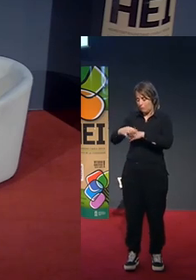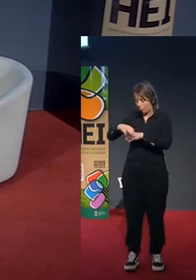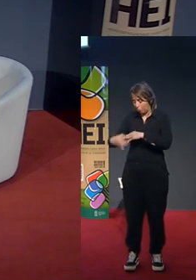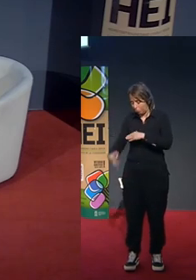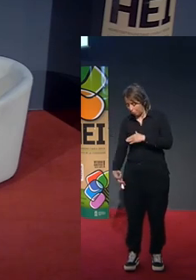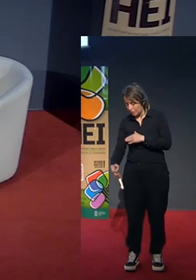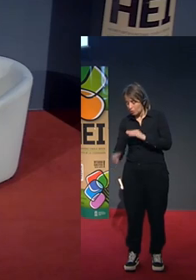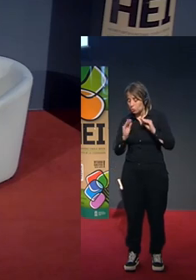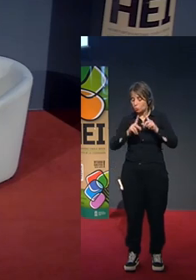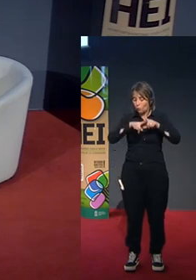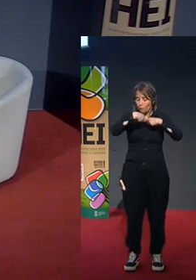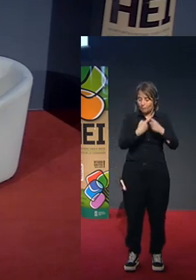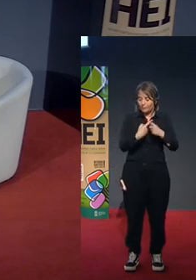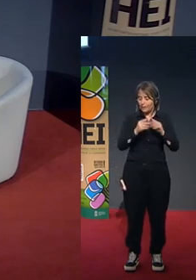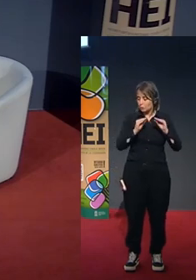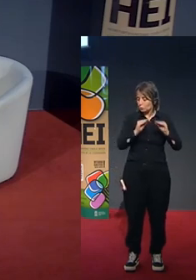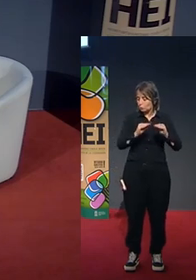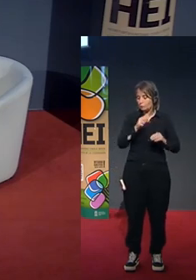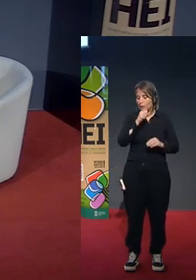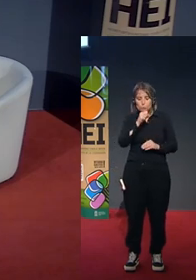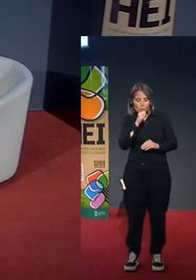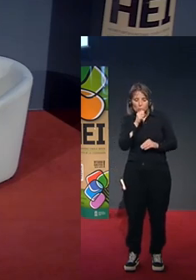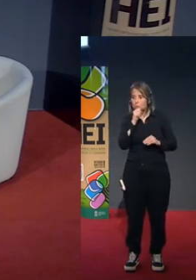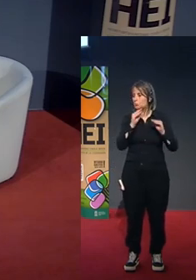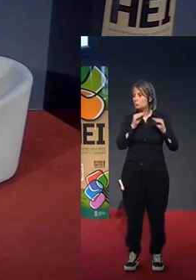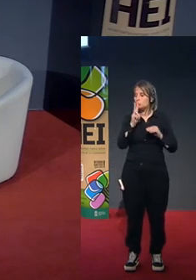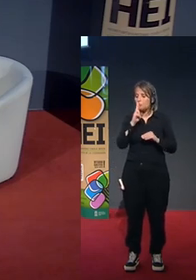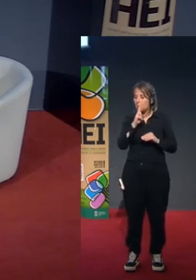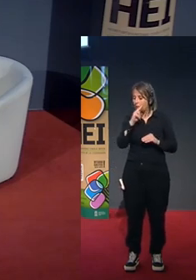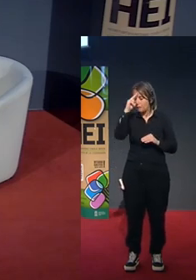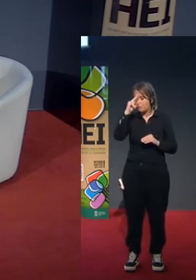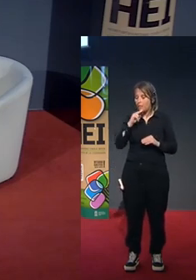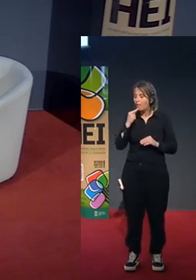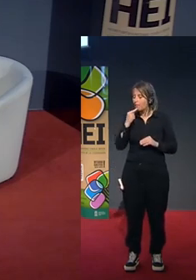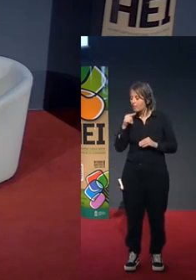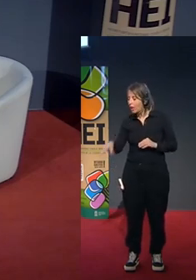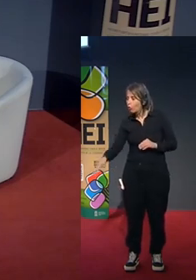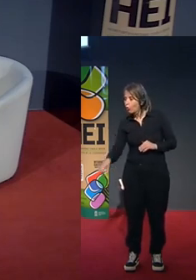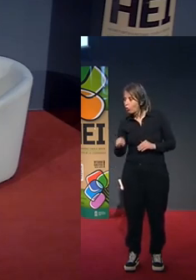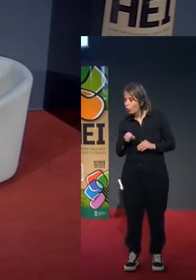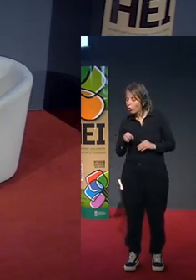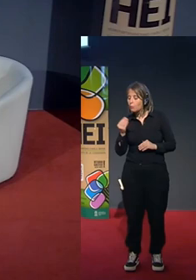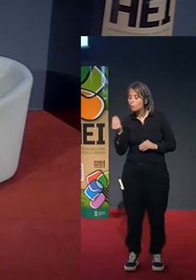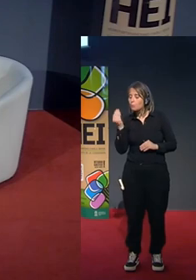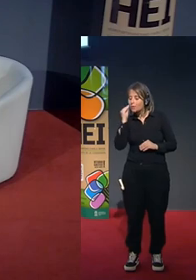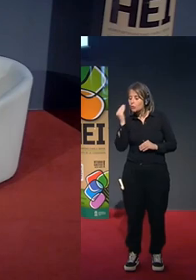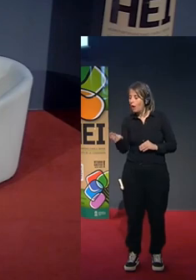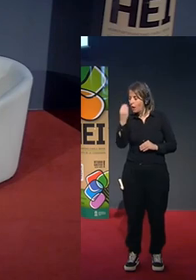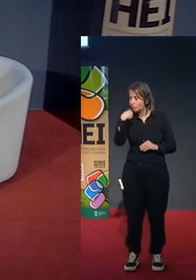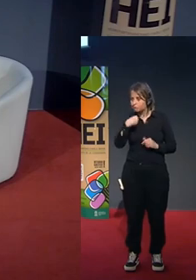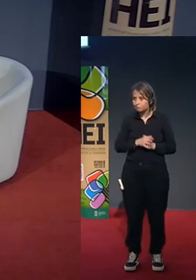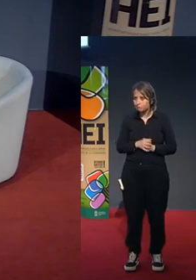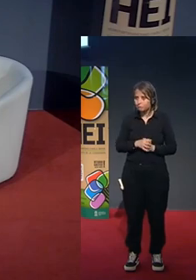suelo sus familias sus familiares sus abuelos su madre su padre le decían que cogiera la amiga que le diera un beso y que se la